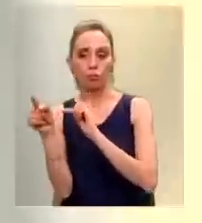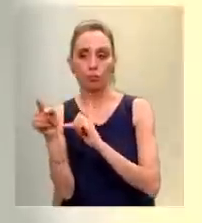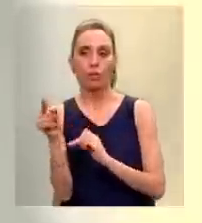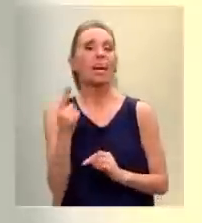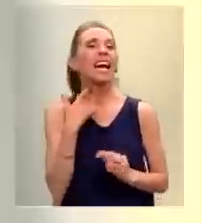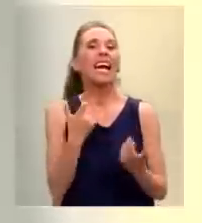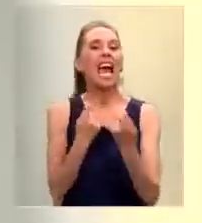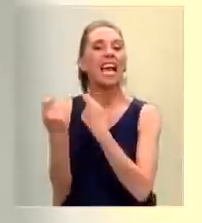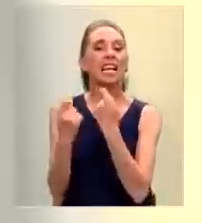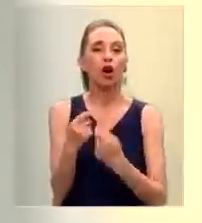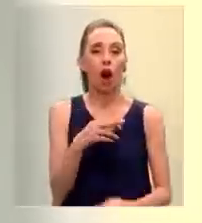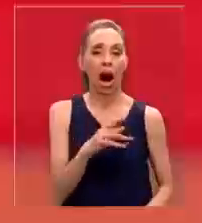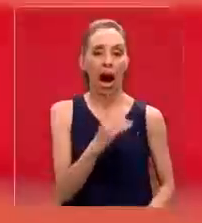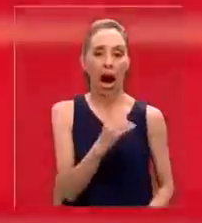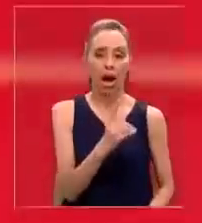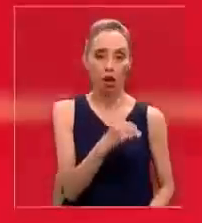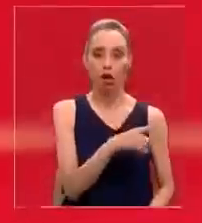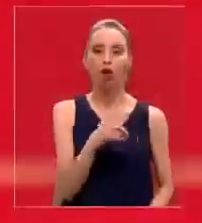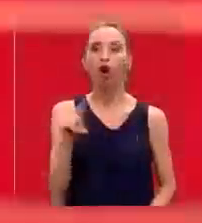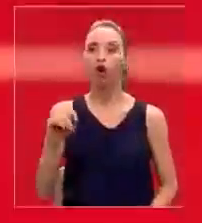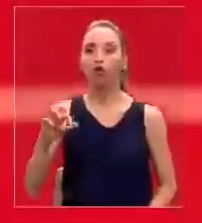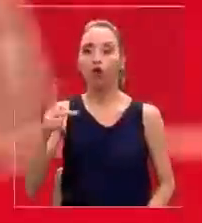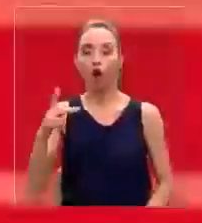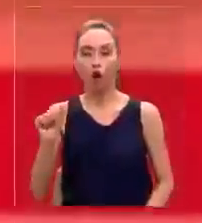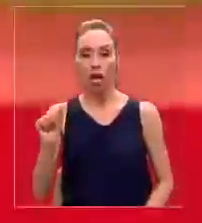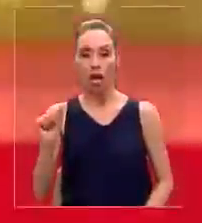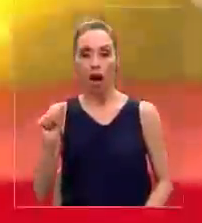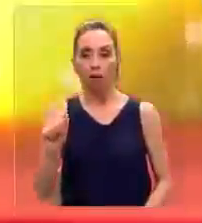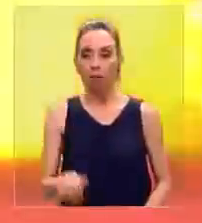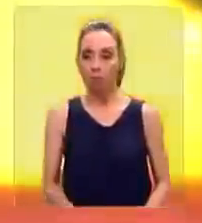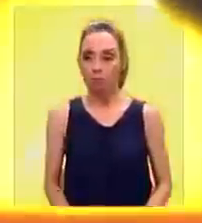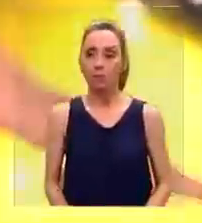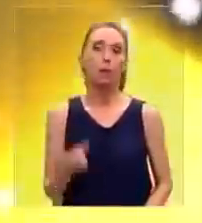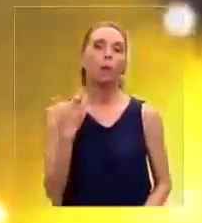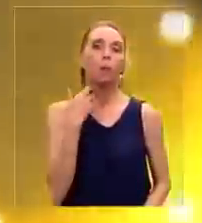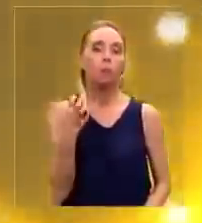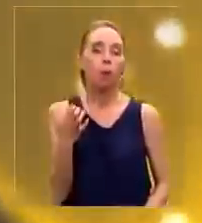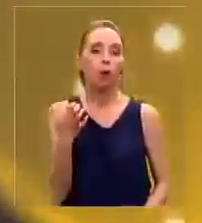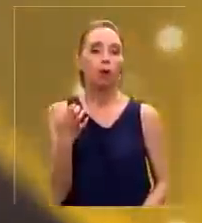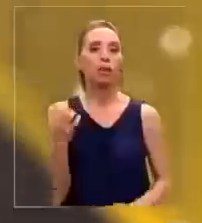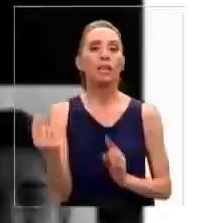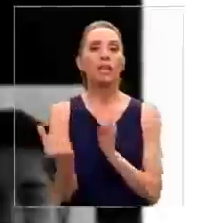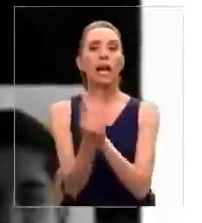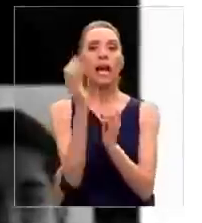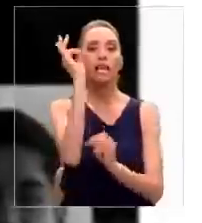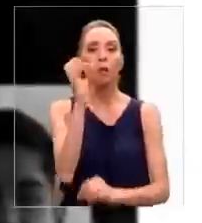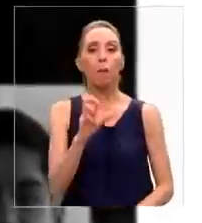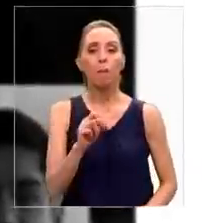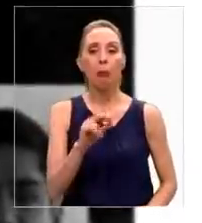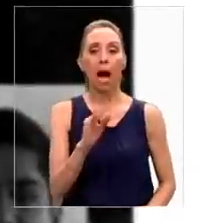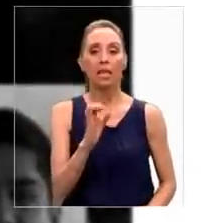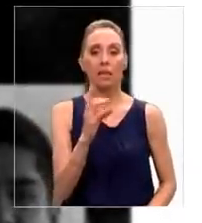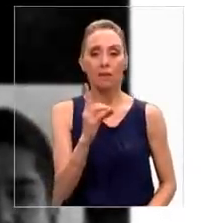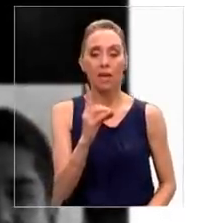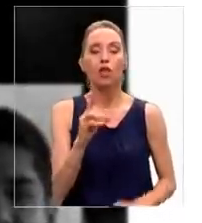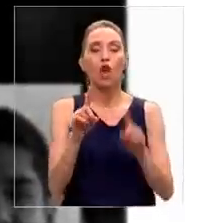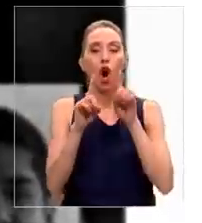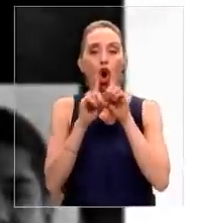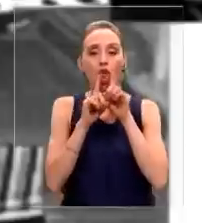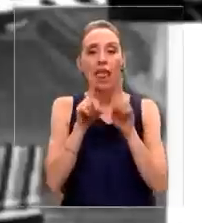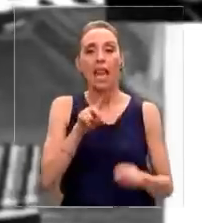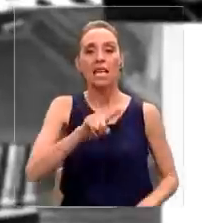¿Qué negocios tiene Harold Vilches con Tonka Tomisic? ¿Por qué se reunió con Paribet en el Hotel Sheraton de